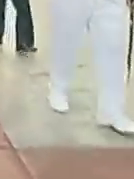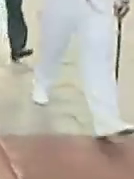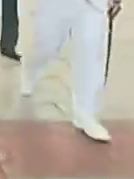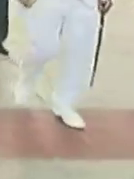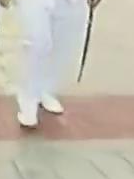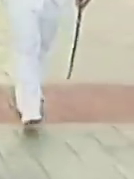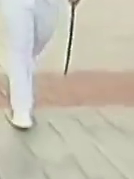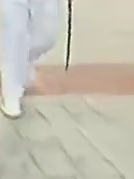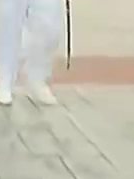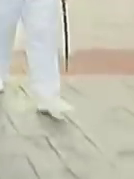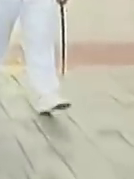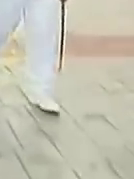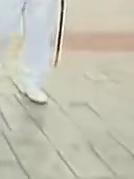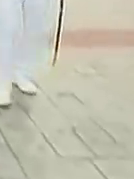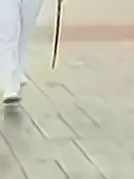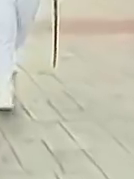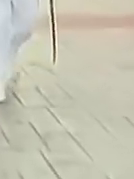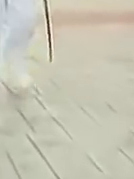y